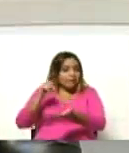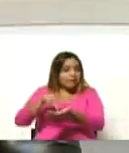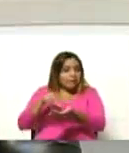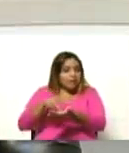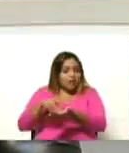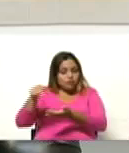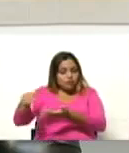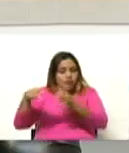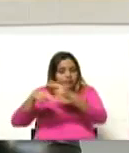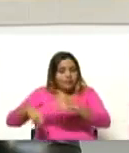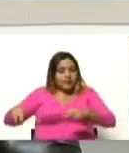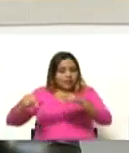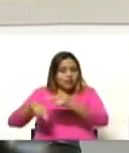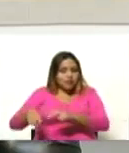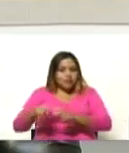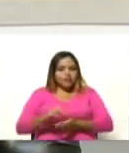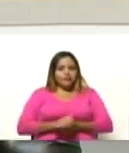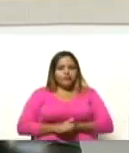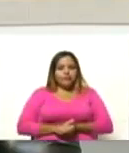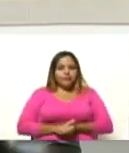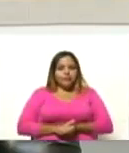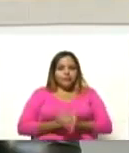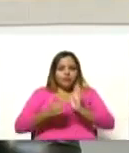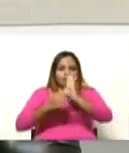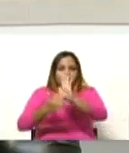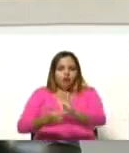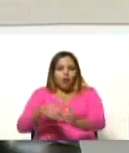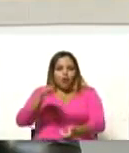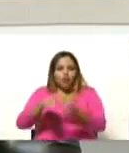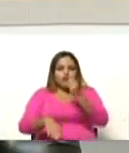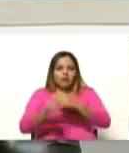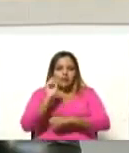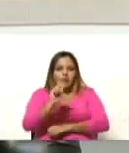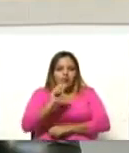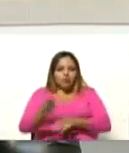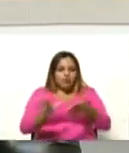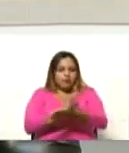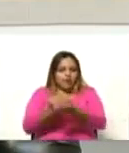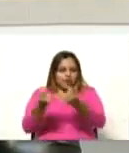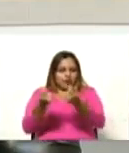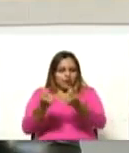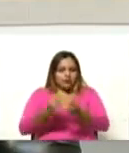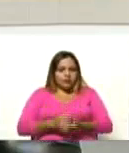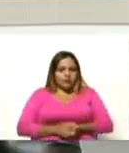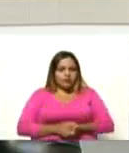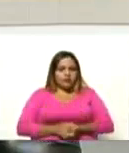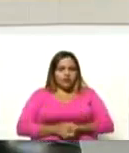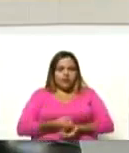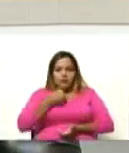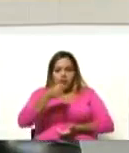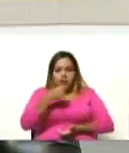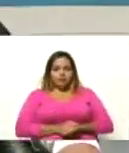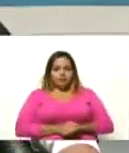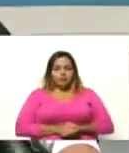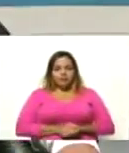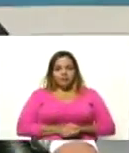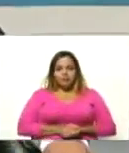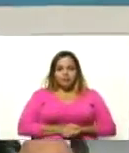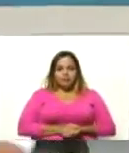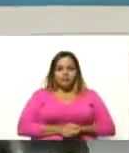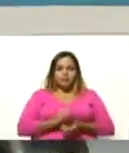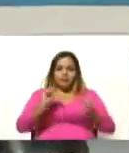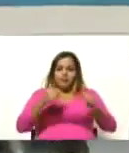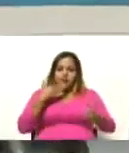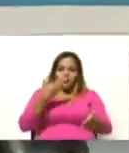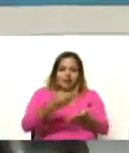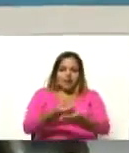estos estudios Monitor País de Interlaces, vamos con información de última hora que tiene que ver con esto, y María Jiménez nos ofrece el reporte. Gracias